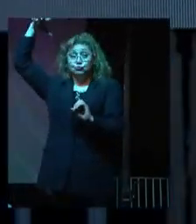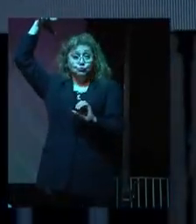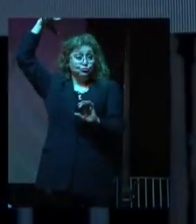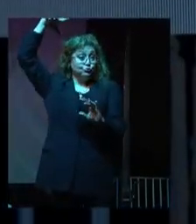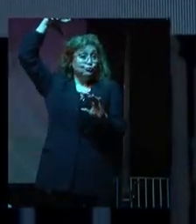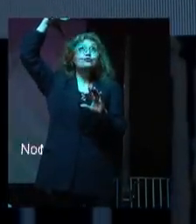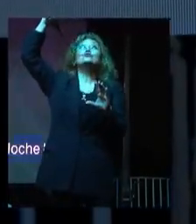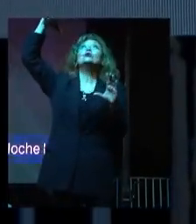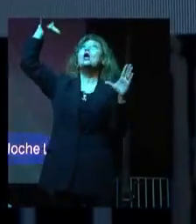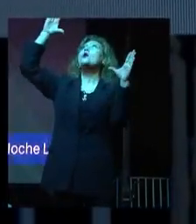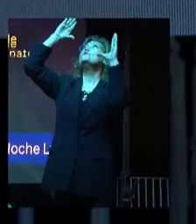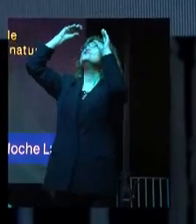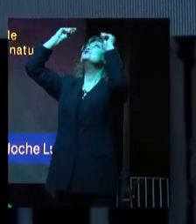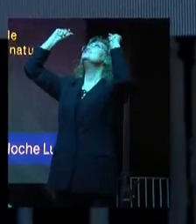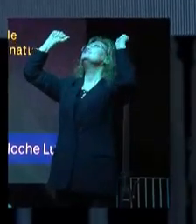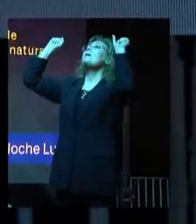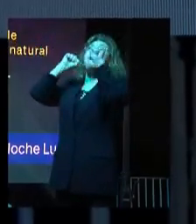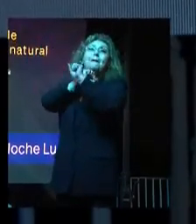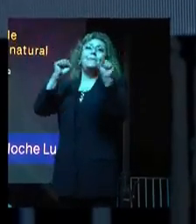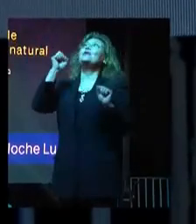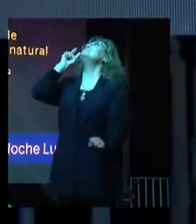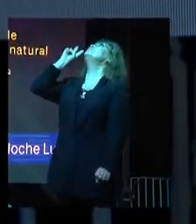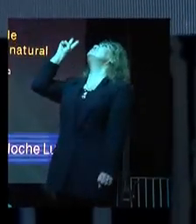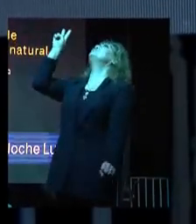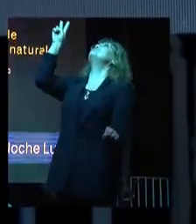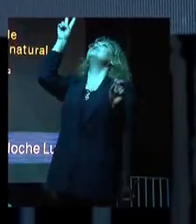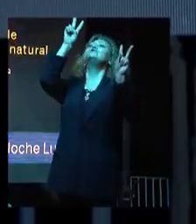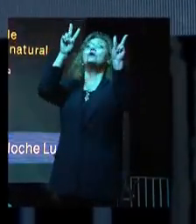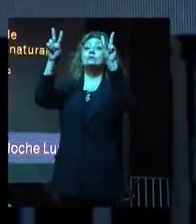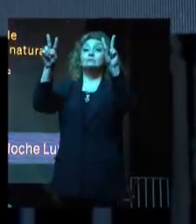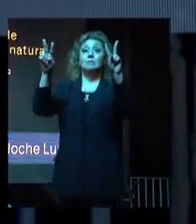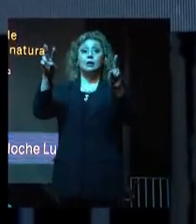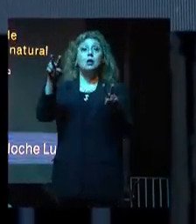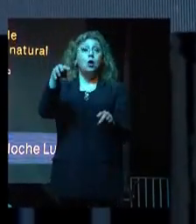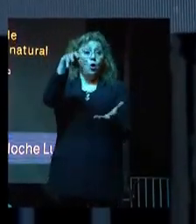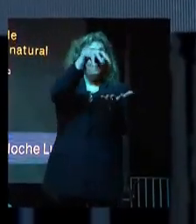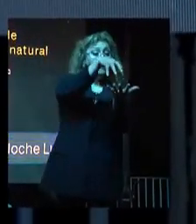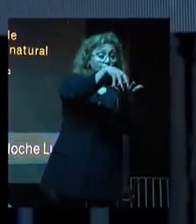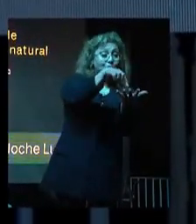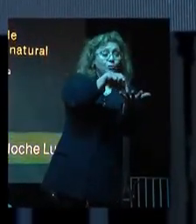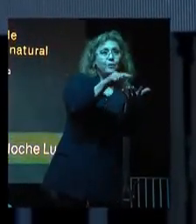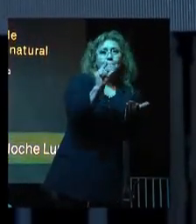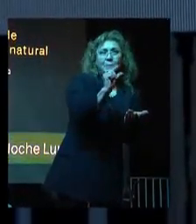perdimos la capacidad de mirar el cielo. Si uno vive en un pueblo pequeñito,